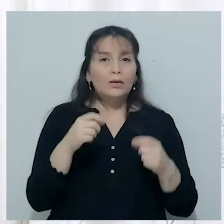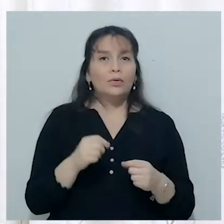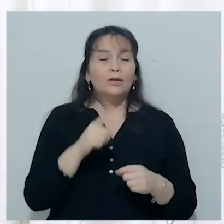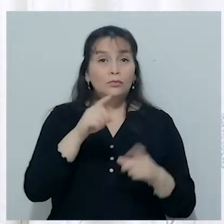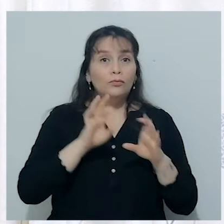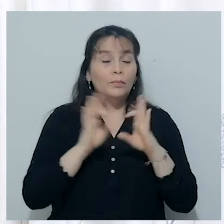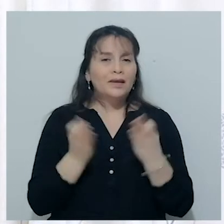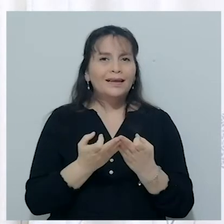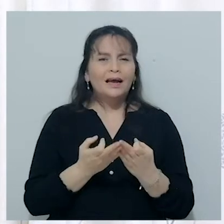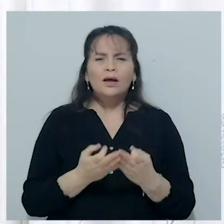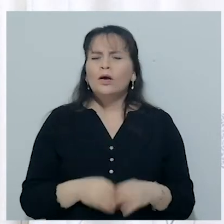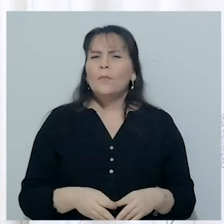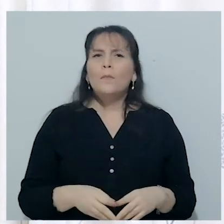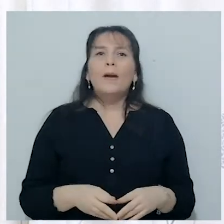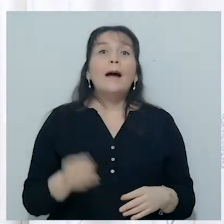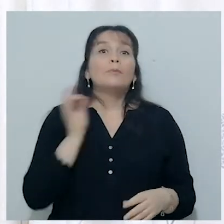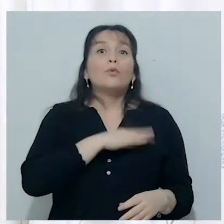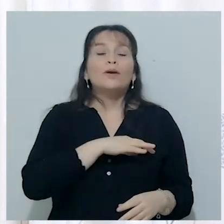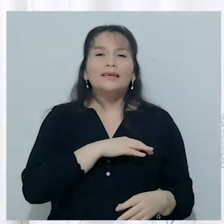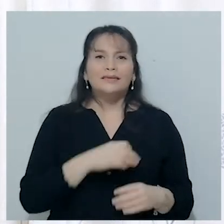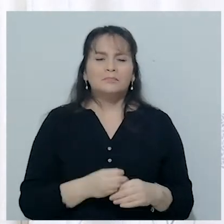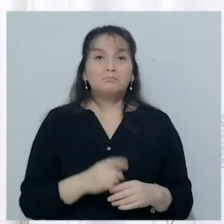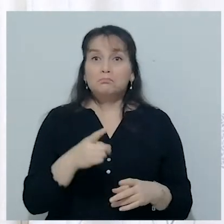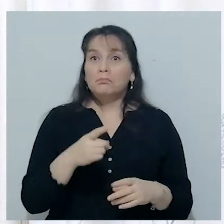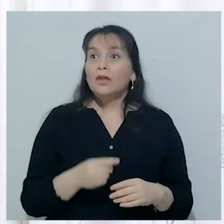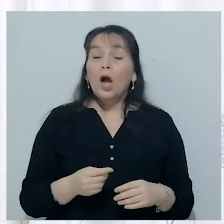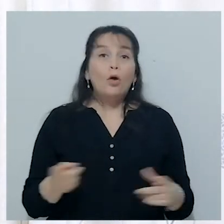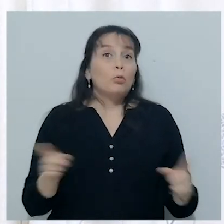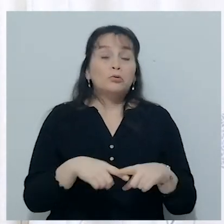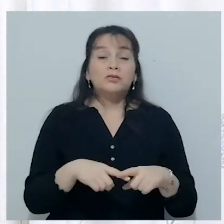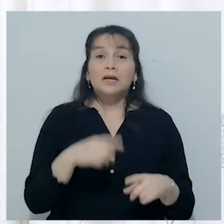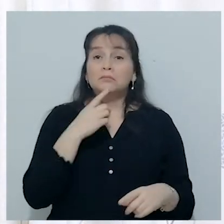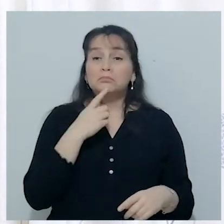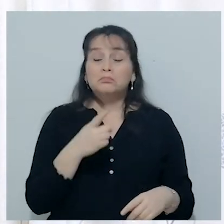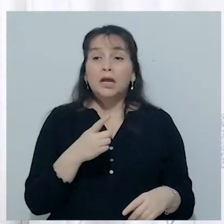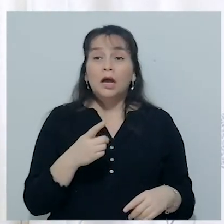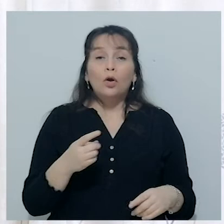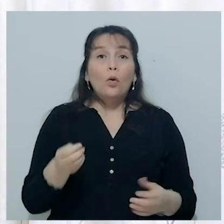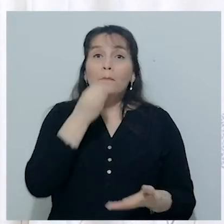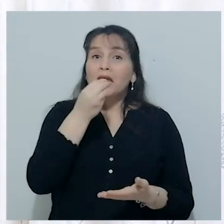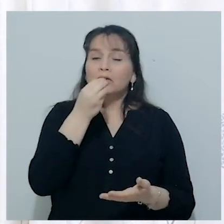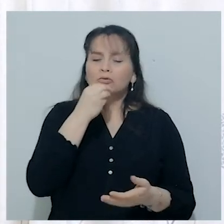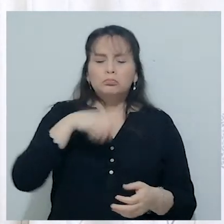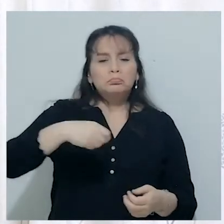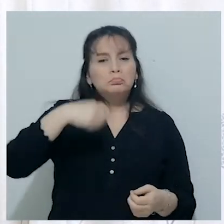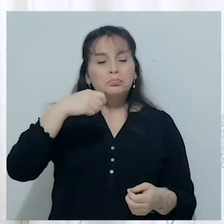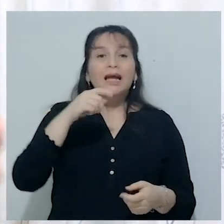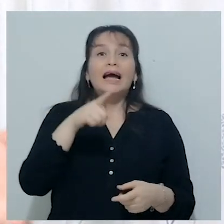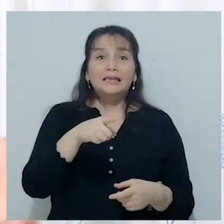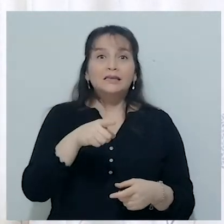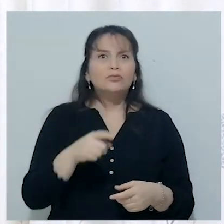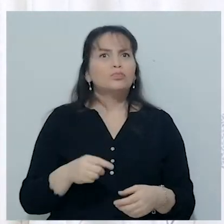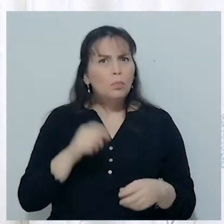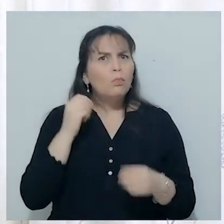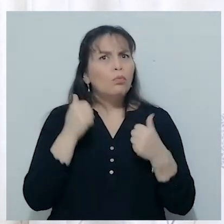hogar? Comparte de tu fe en el Señor y aprovecha toda ocasión. A la hora de las comidas, todos